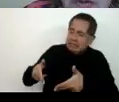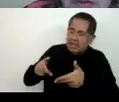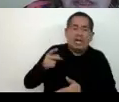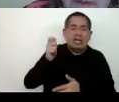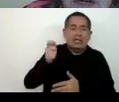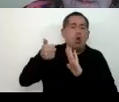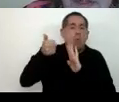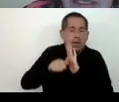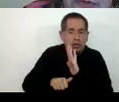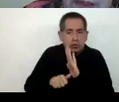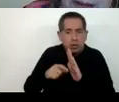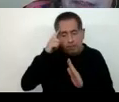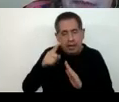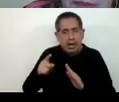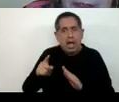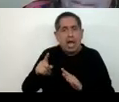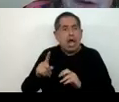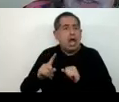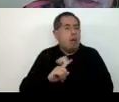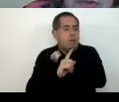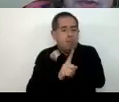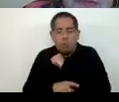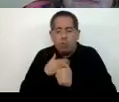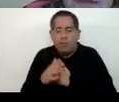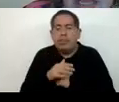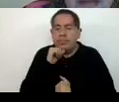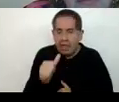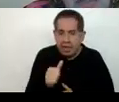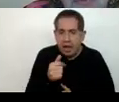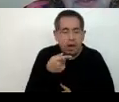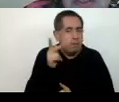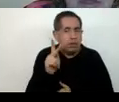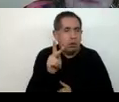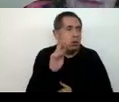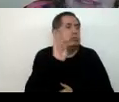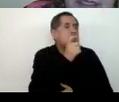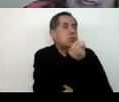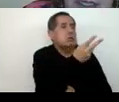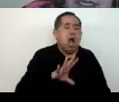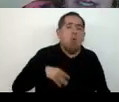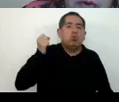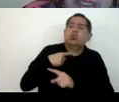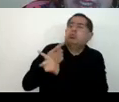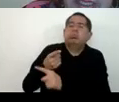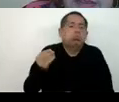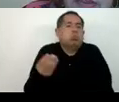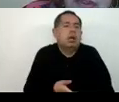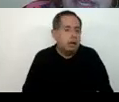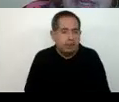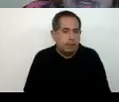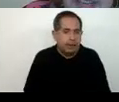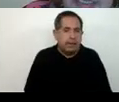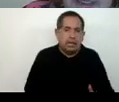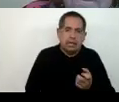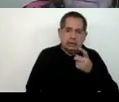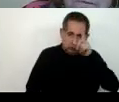quirúrgico para prevenir un embarazo, pero esto no nos previene de un abuso sexual infantil. Lo que se